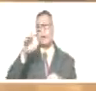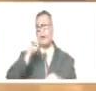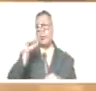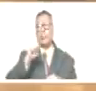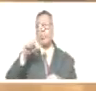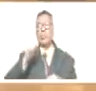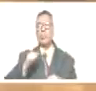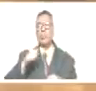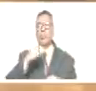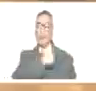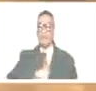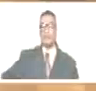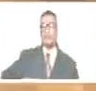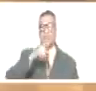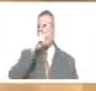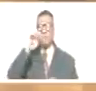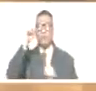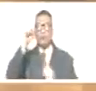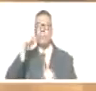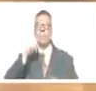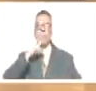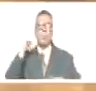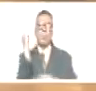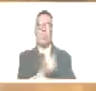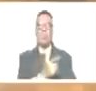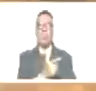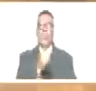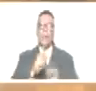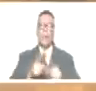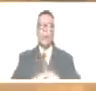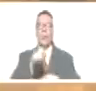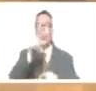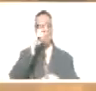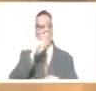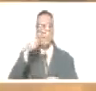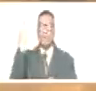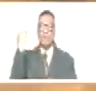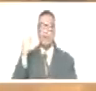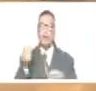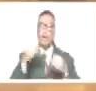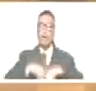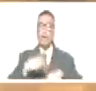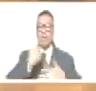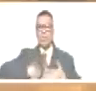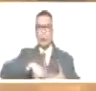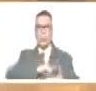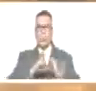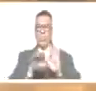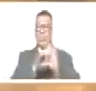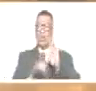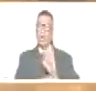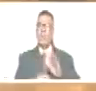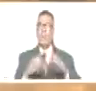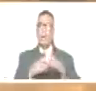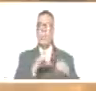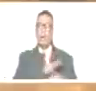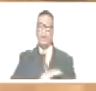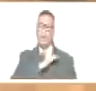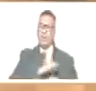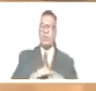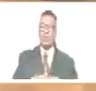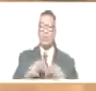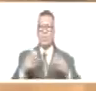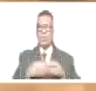Maduro ordenó hace poco menos de un año, de acuerdo a nuestra Constitución, convocó al Consejo de Estado y se creó la